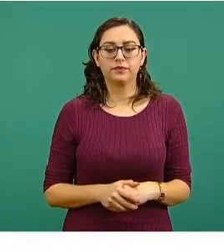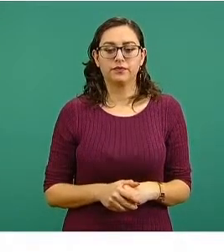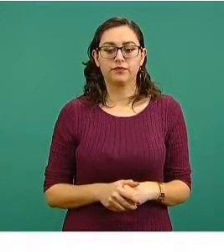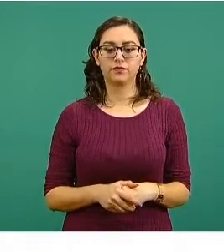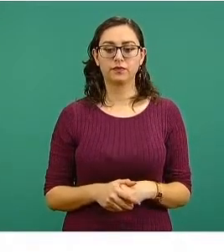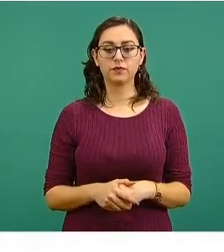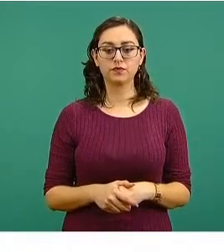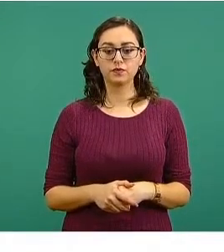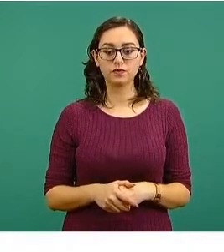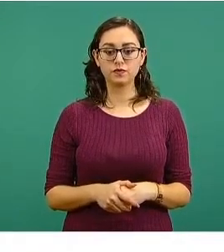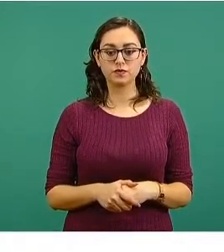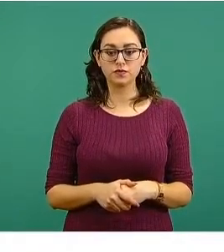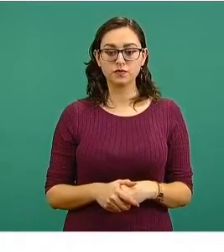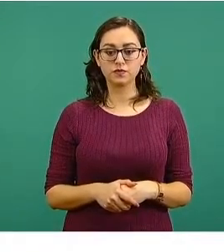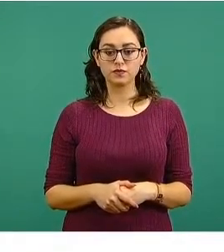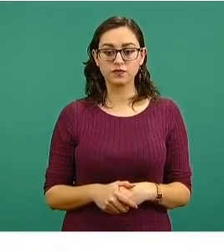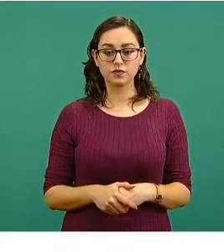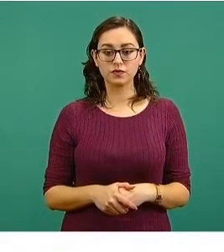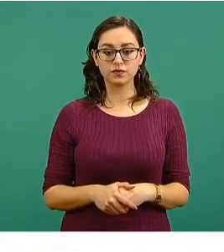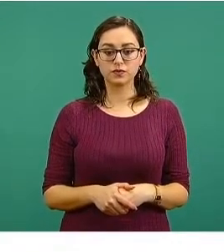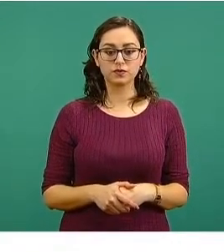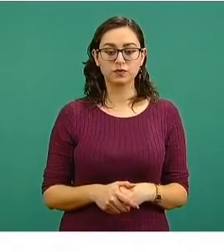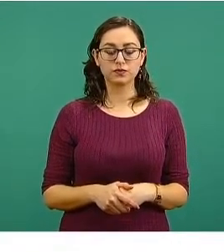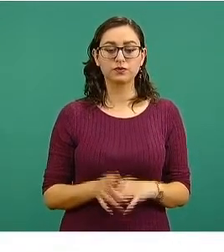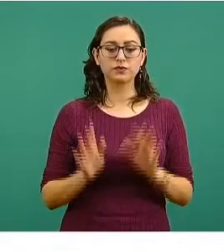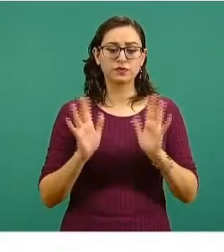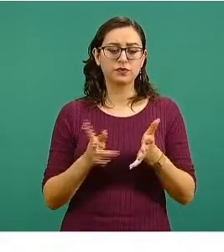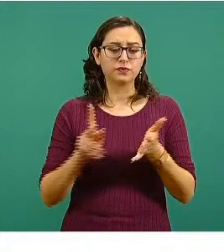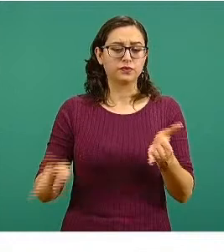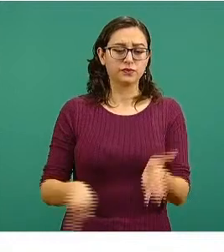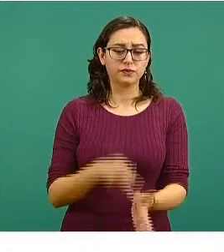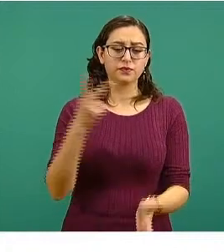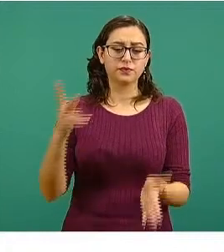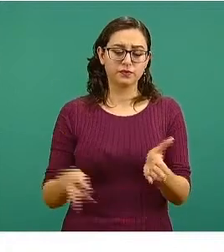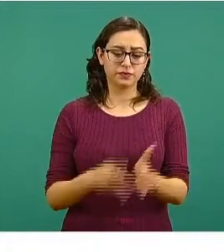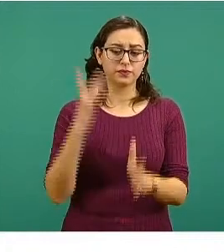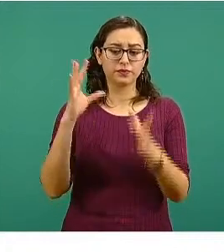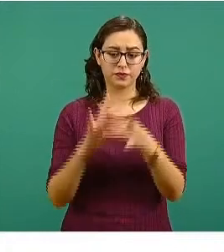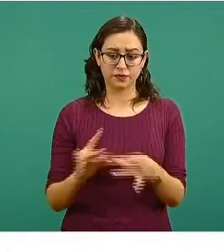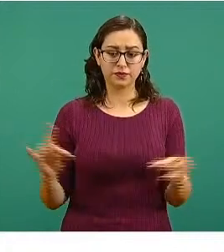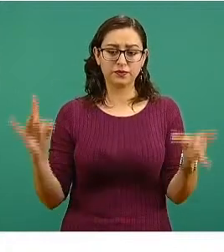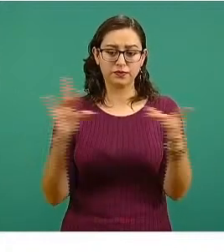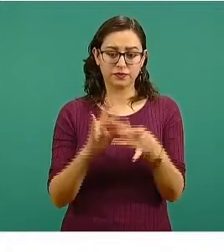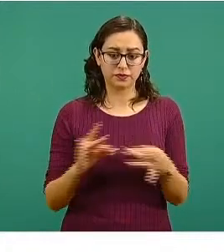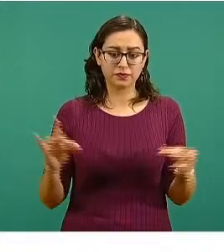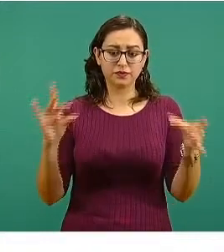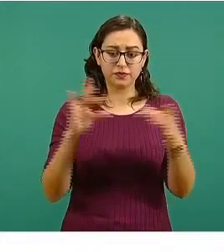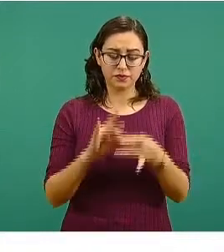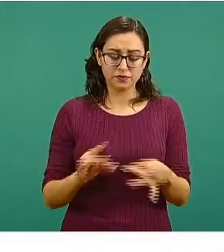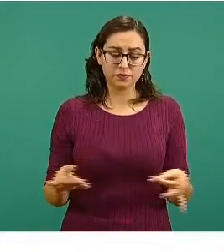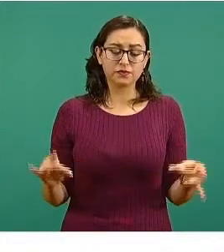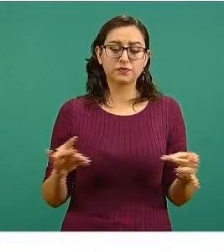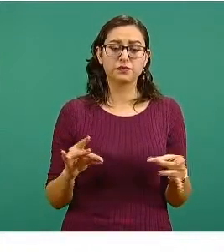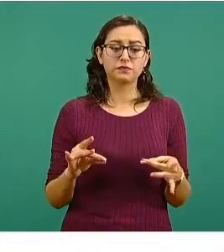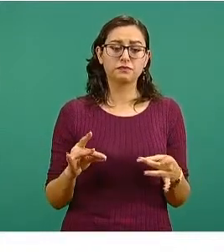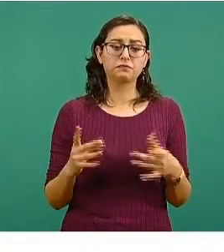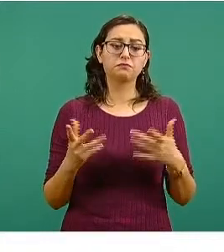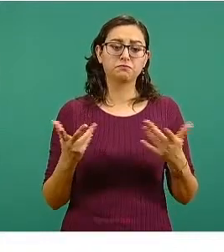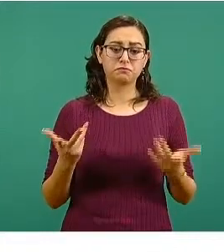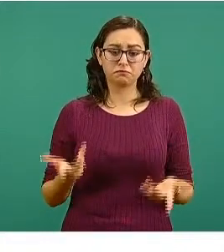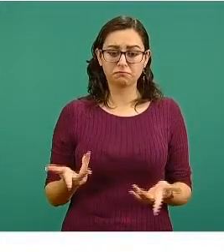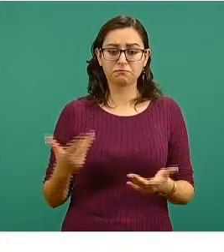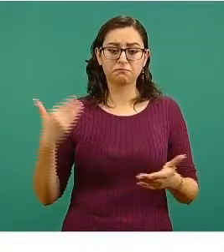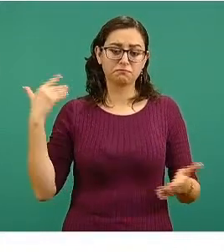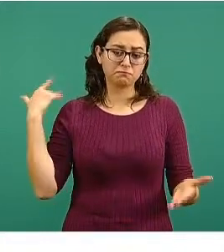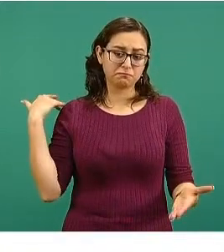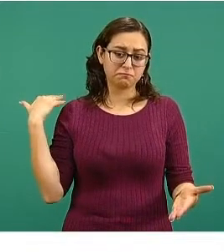esta estimación que, como lo hemos explicado en múltiples ocasiones, se lleva a cabo